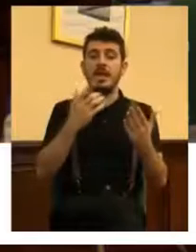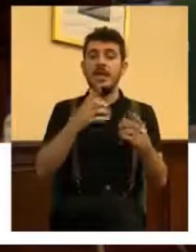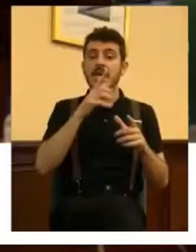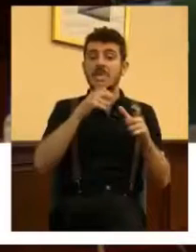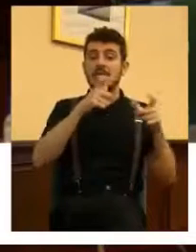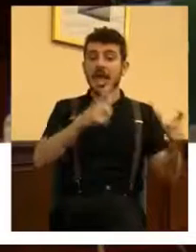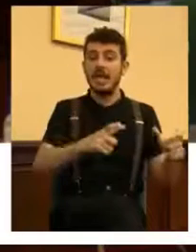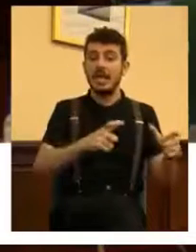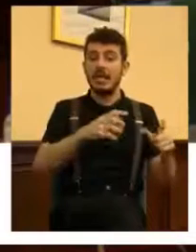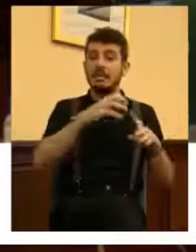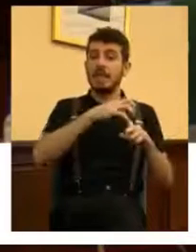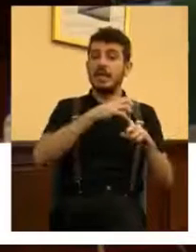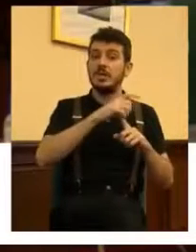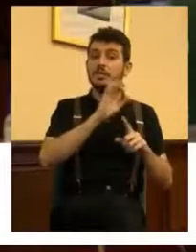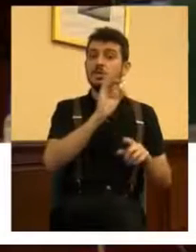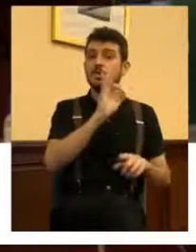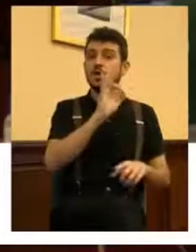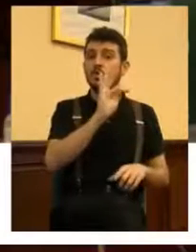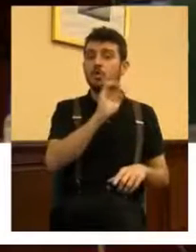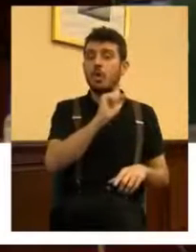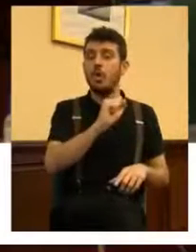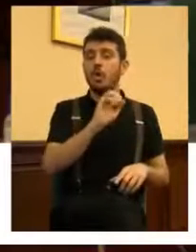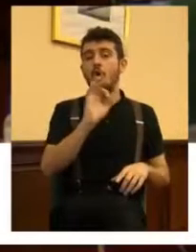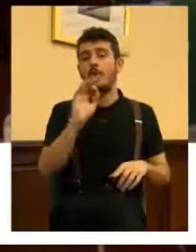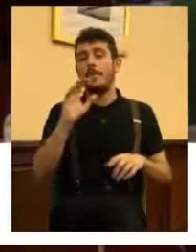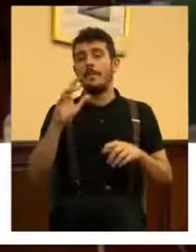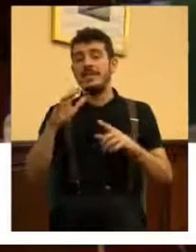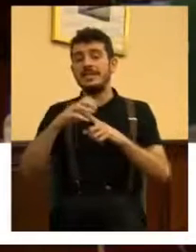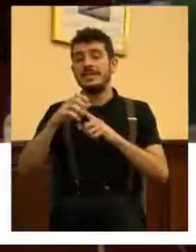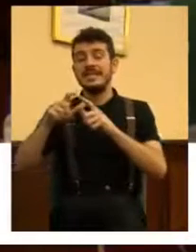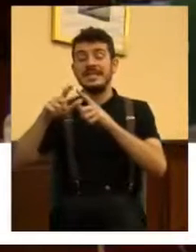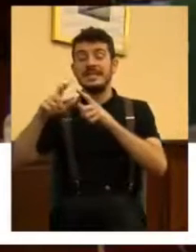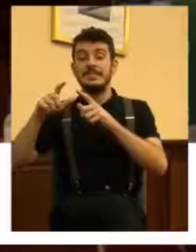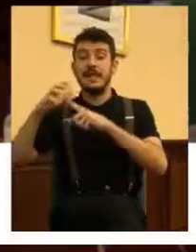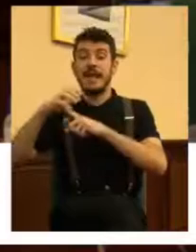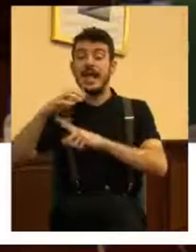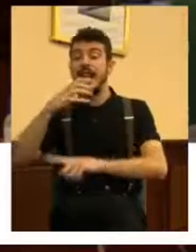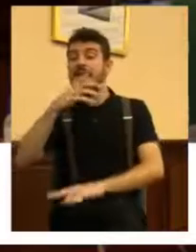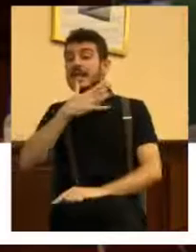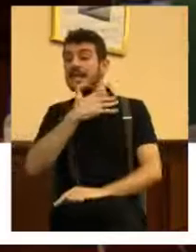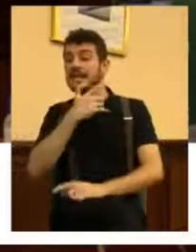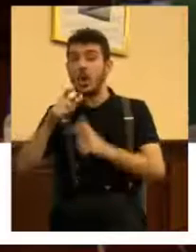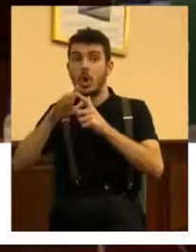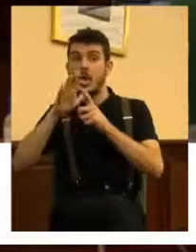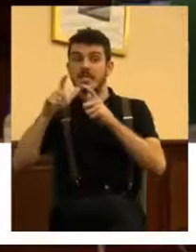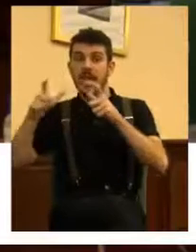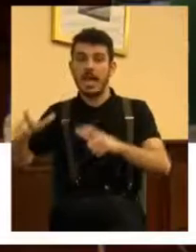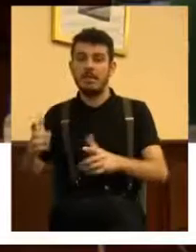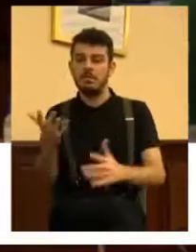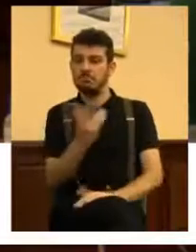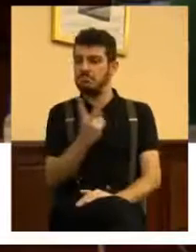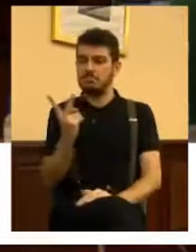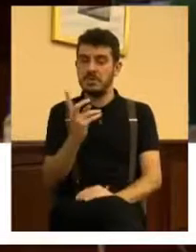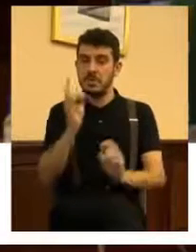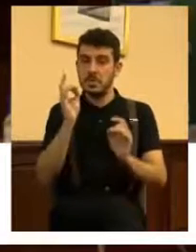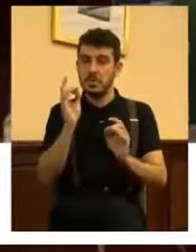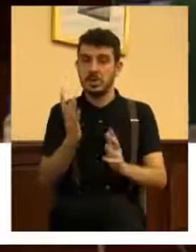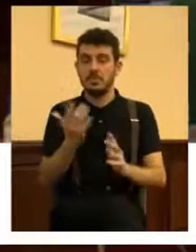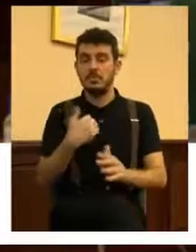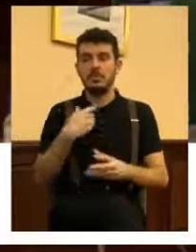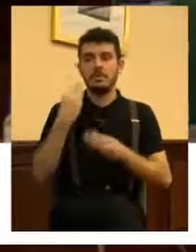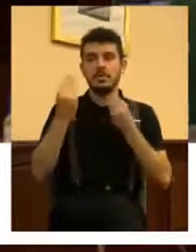Parque Natural del Soto y el estanque del Parque del Retiro, que debería de resultarnos, en mi modesta opinión, un